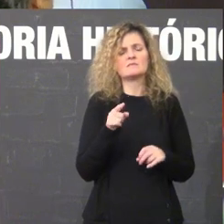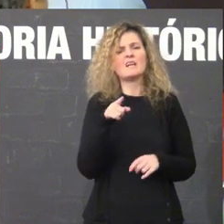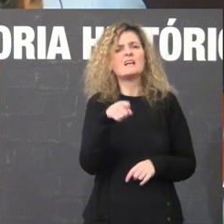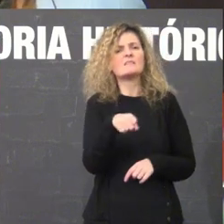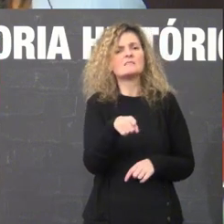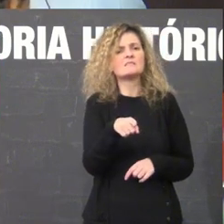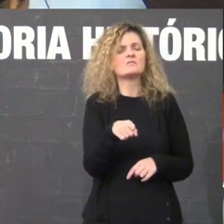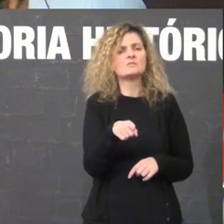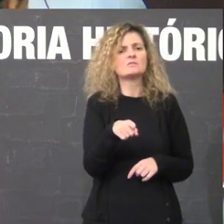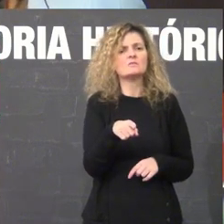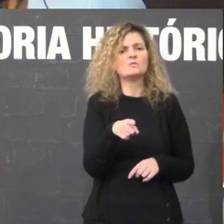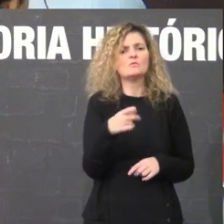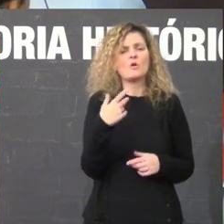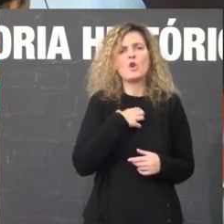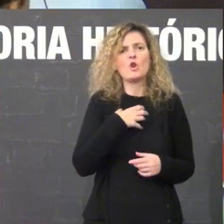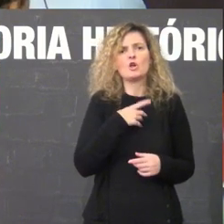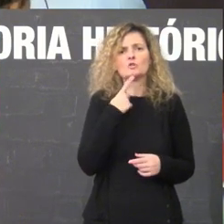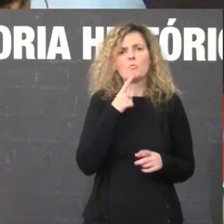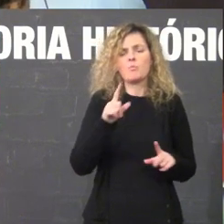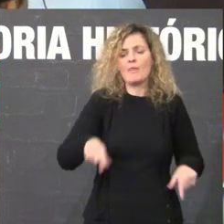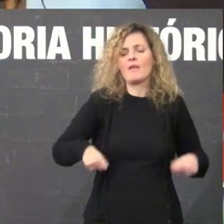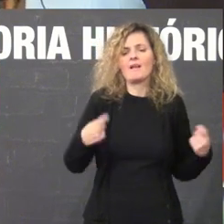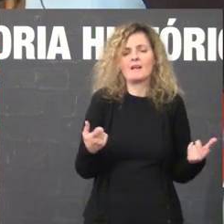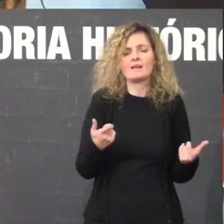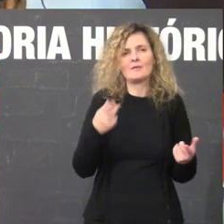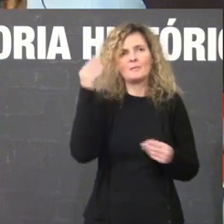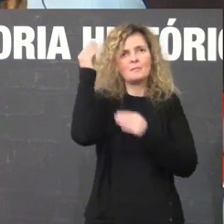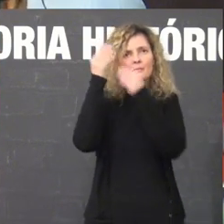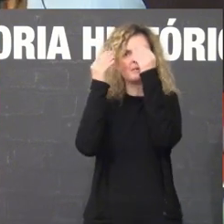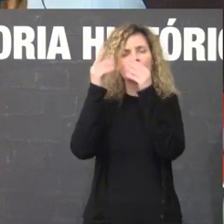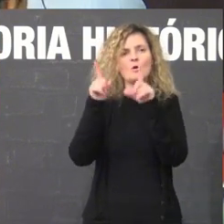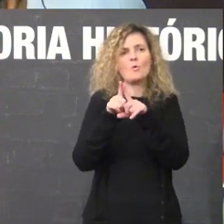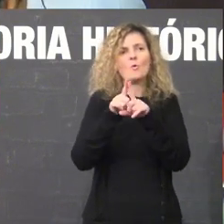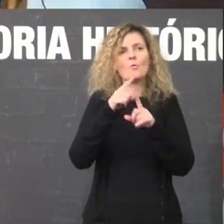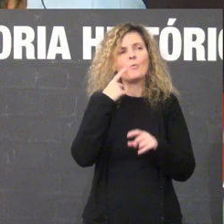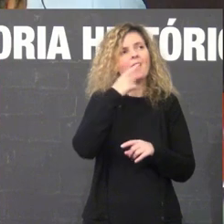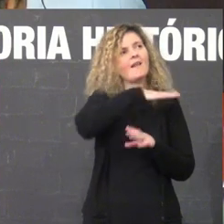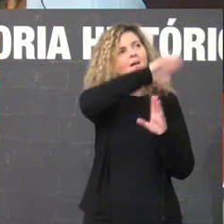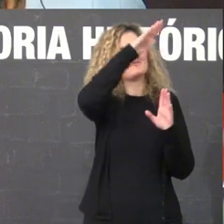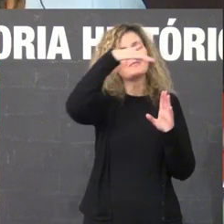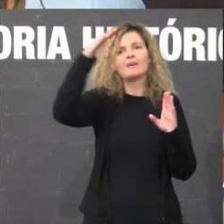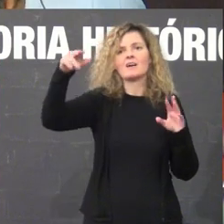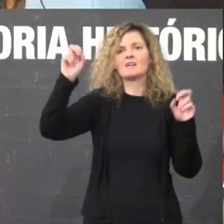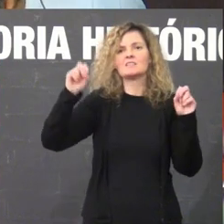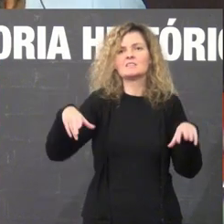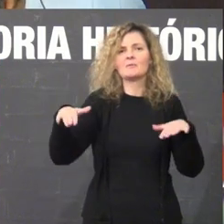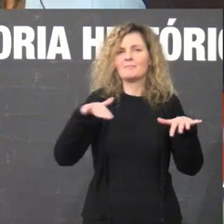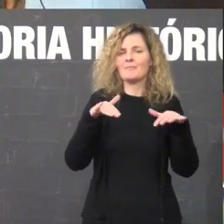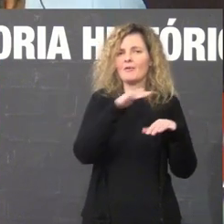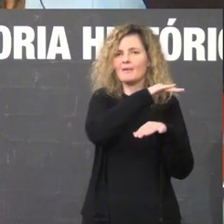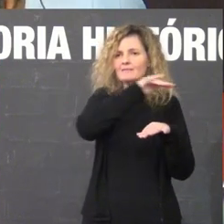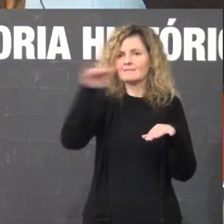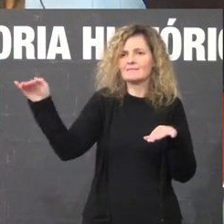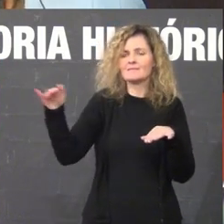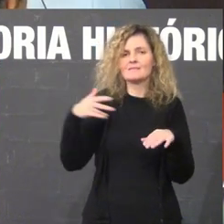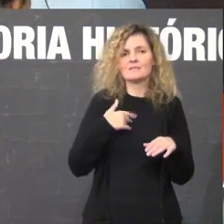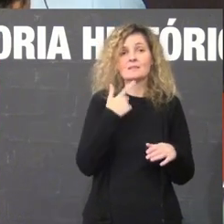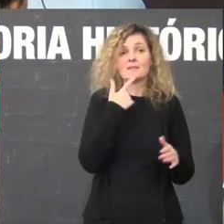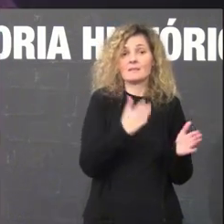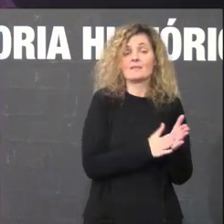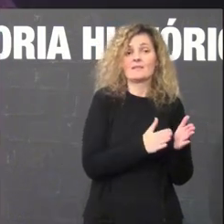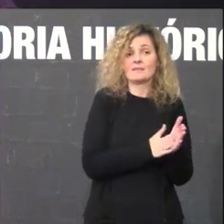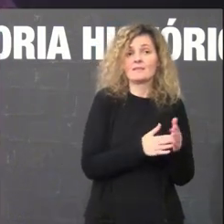digamos no no se puede naturalizar y pensar como parte del paisaje inalterable Yo pienso que que las